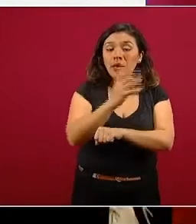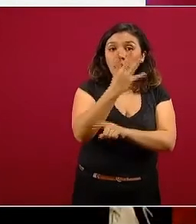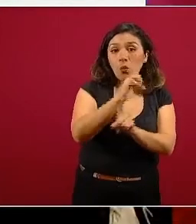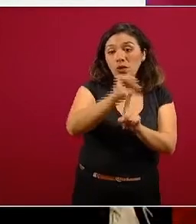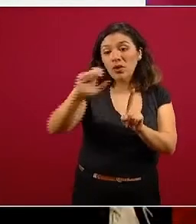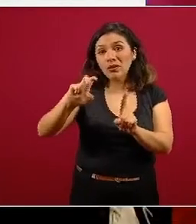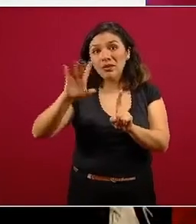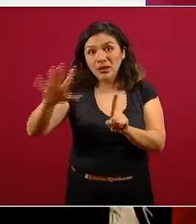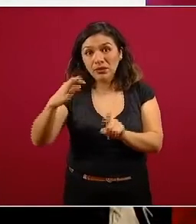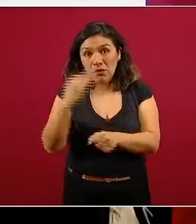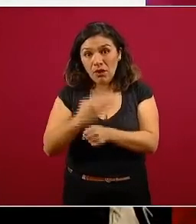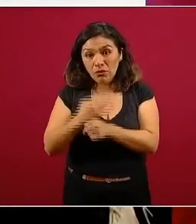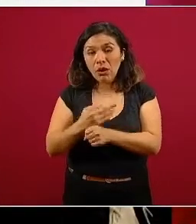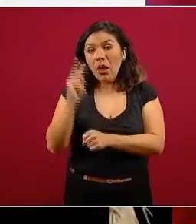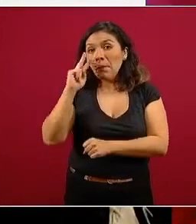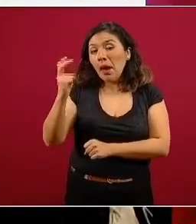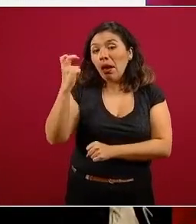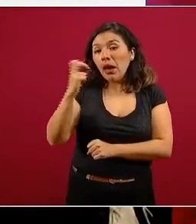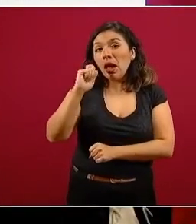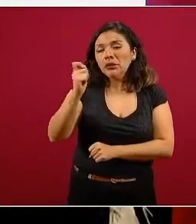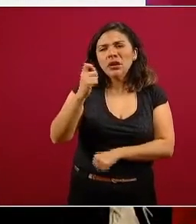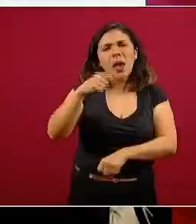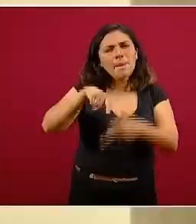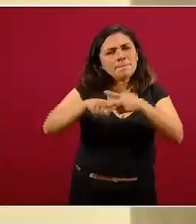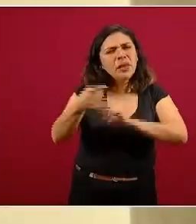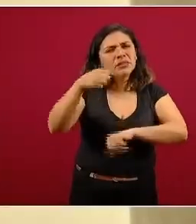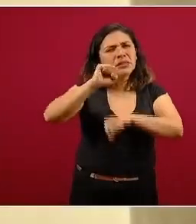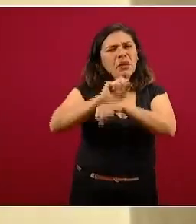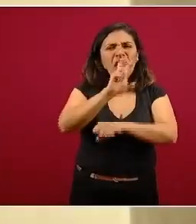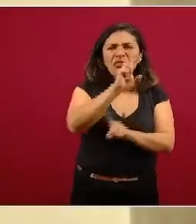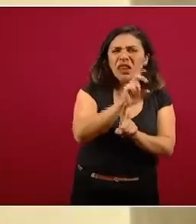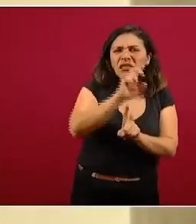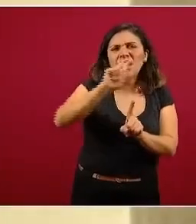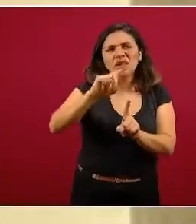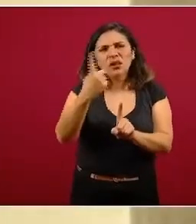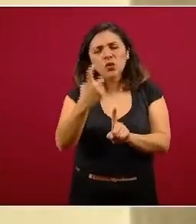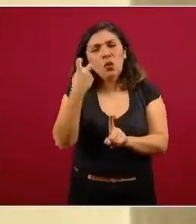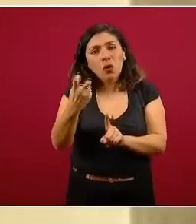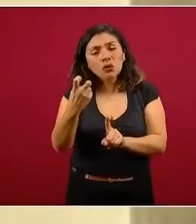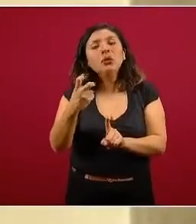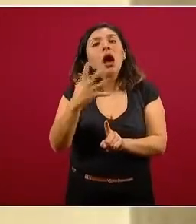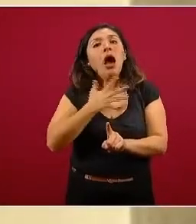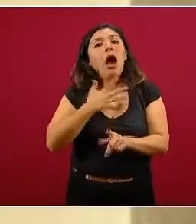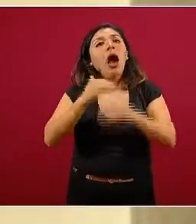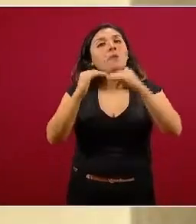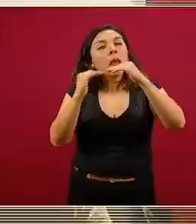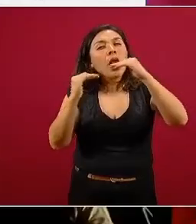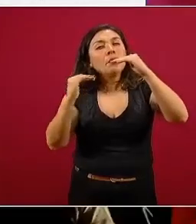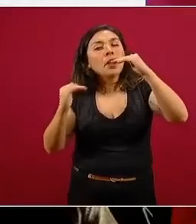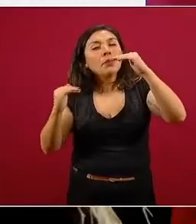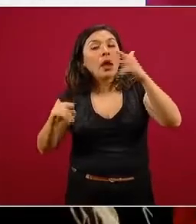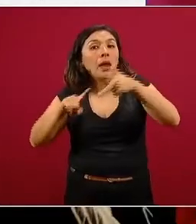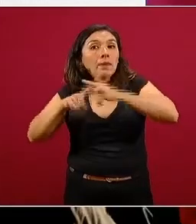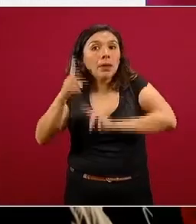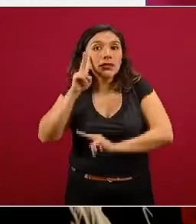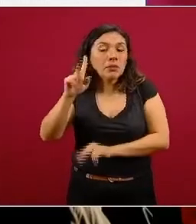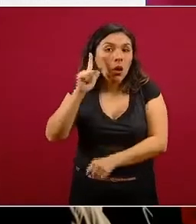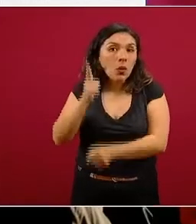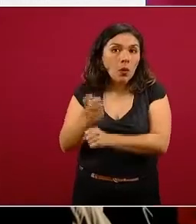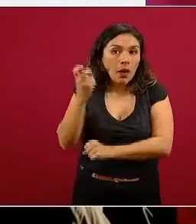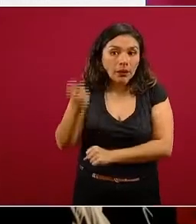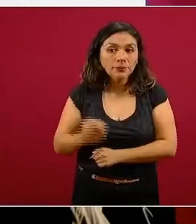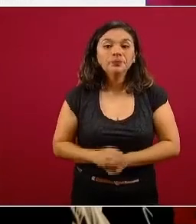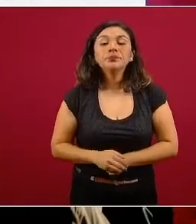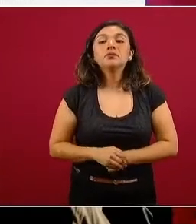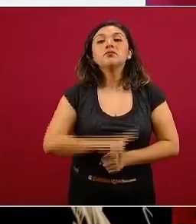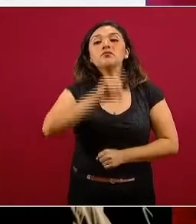la 35, y habíamos visto ya que desde la semana 30-31 esta tendencia inició con esa presentación.